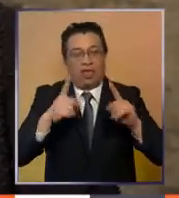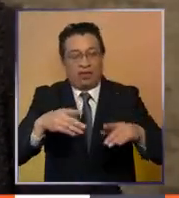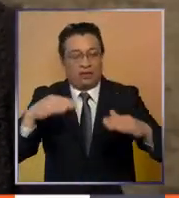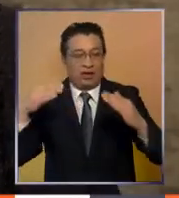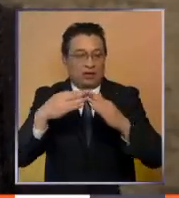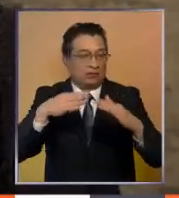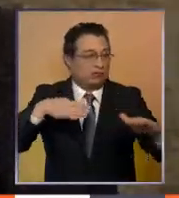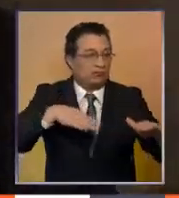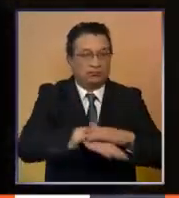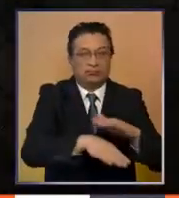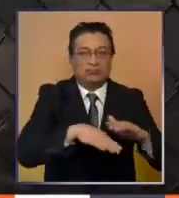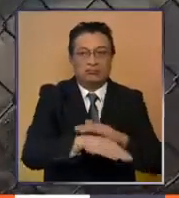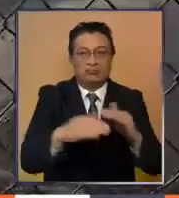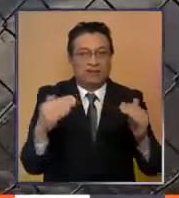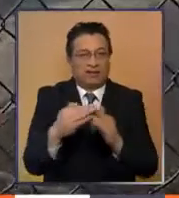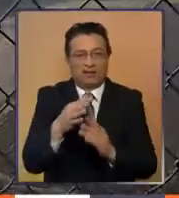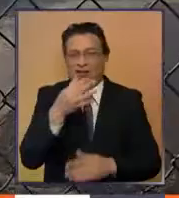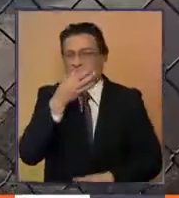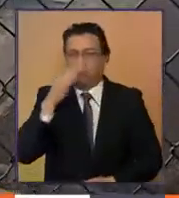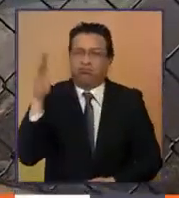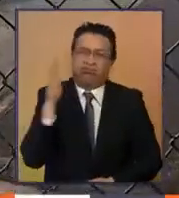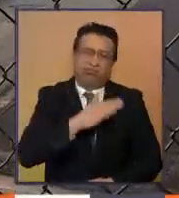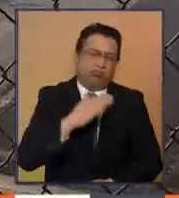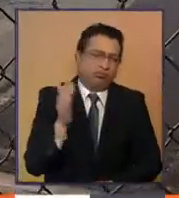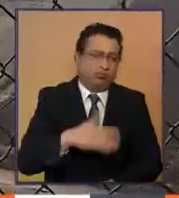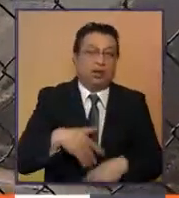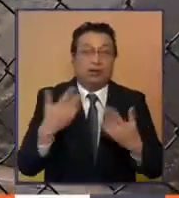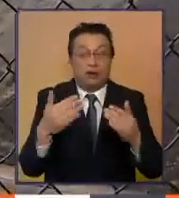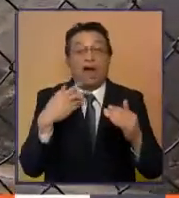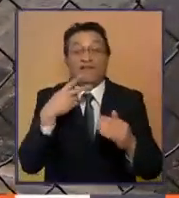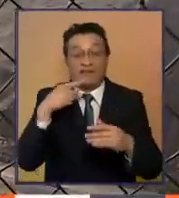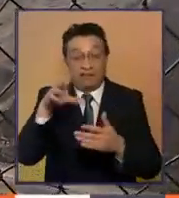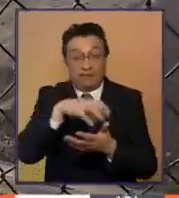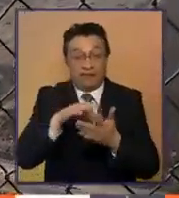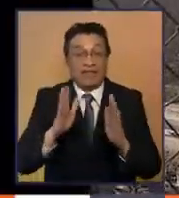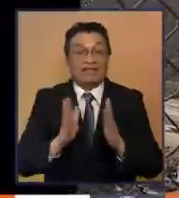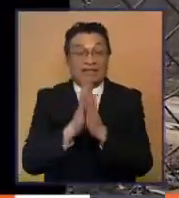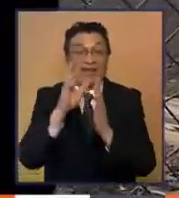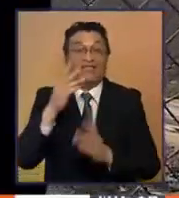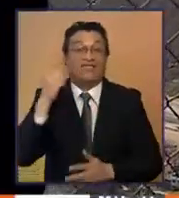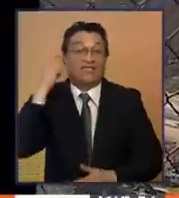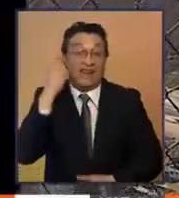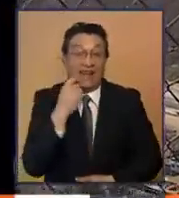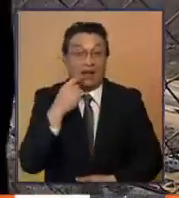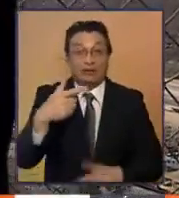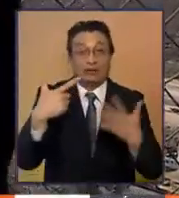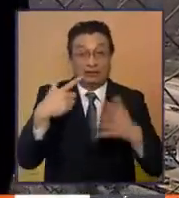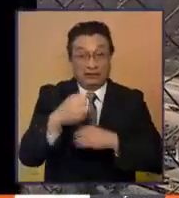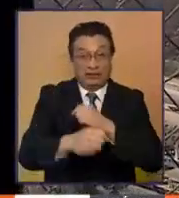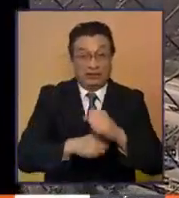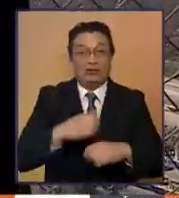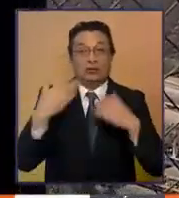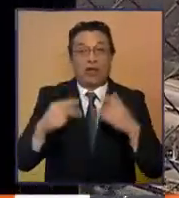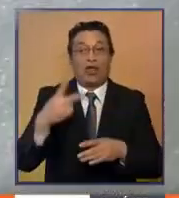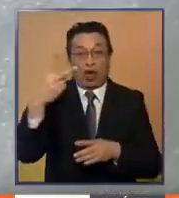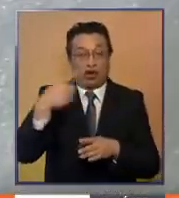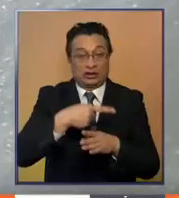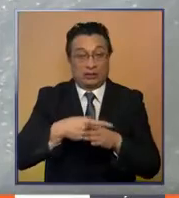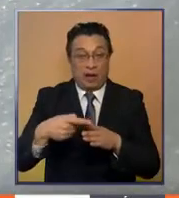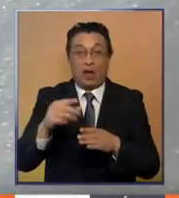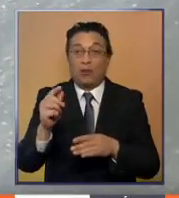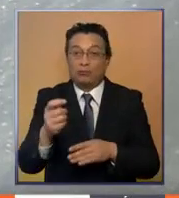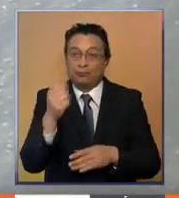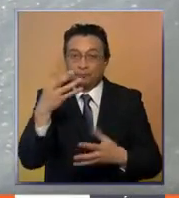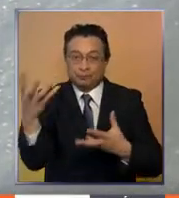las casas quedan pasadas. Yanina es vecina de este sector en San Bernardo hace 7 años. Dice que 2 semanas atrás un amago de